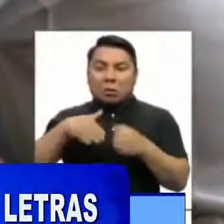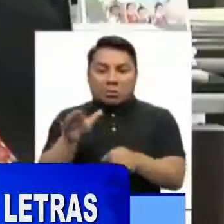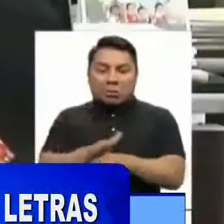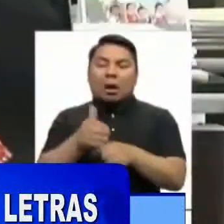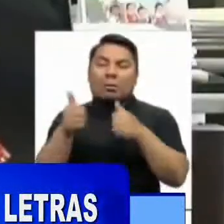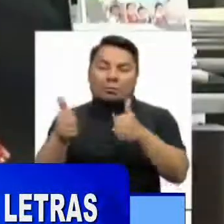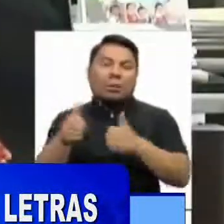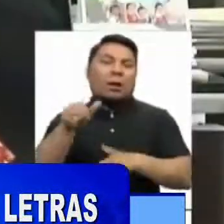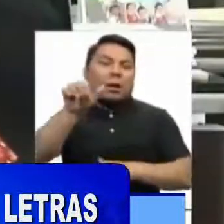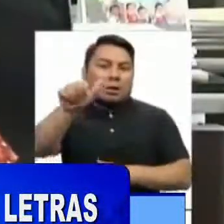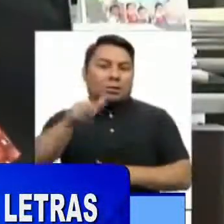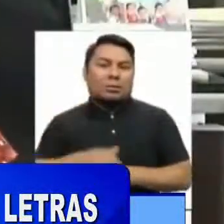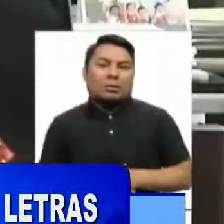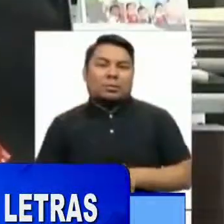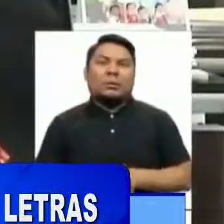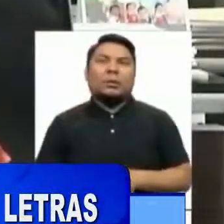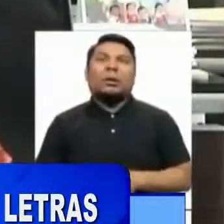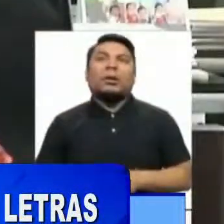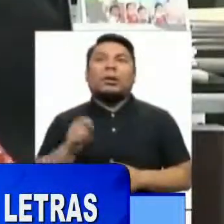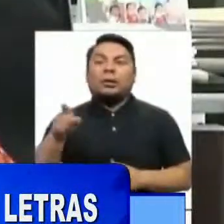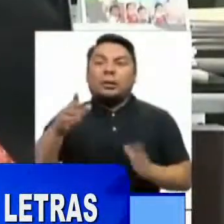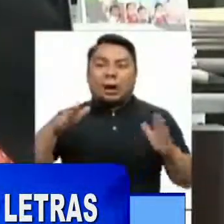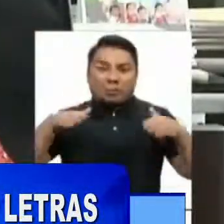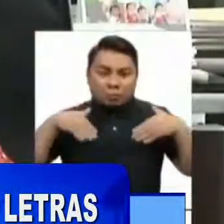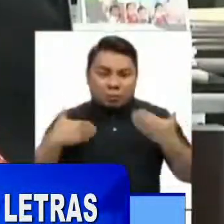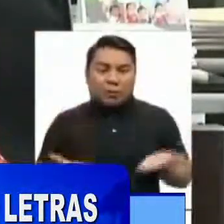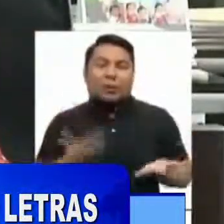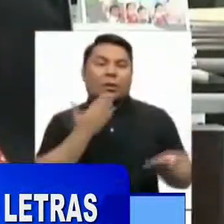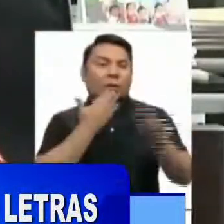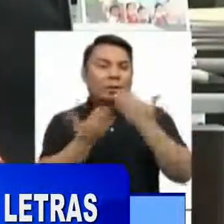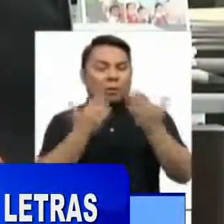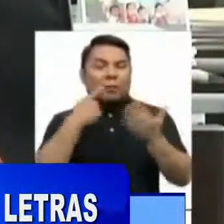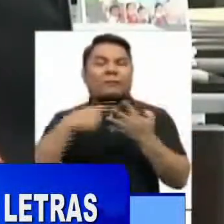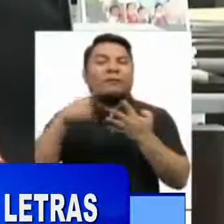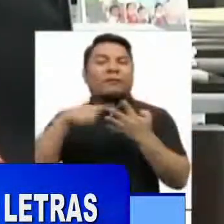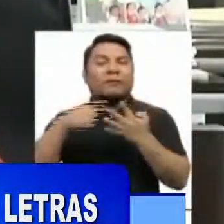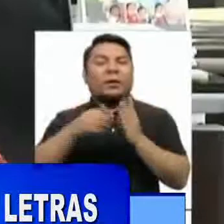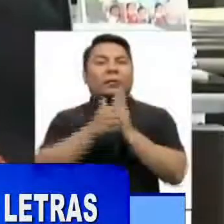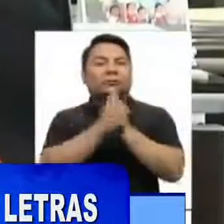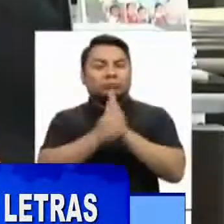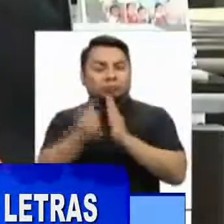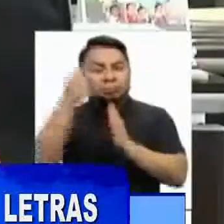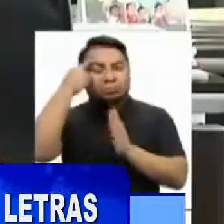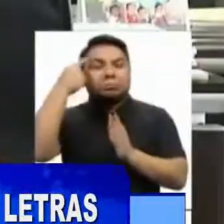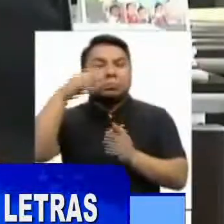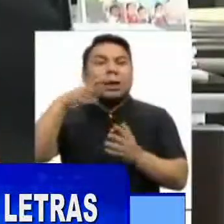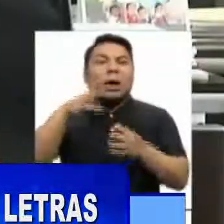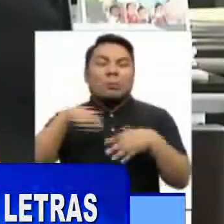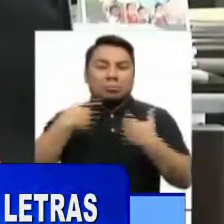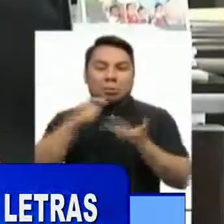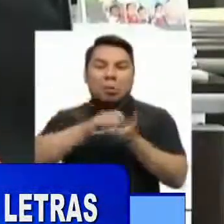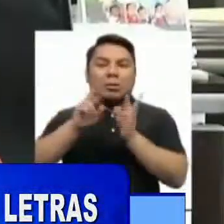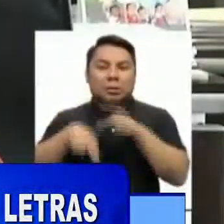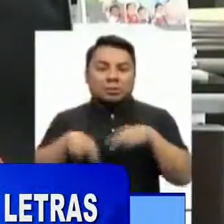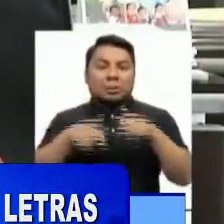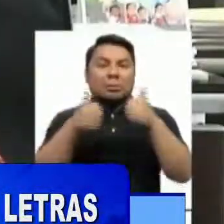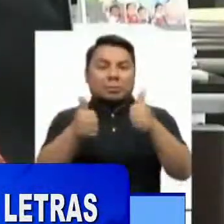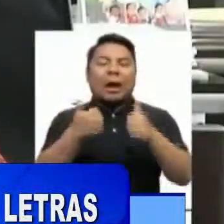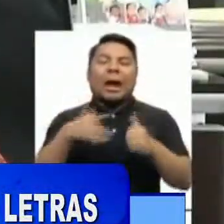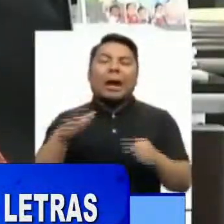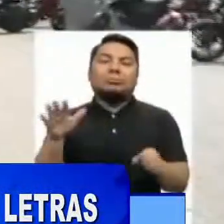previsto. Has podido articular distintas capacidades de la competencia y por eso estás en un